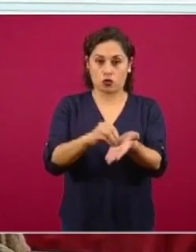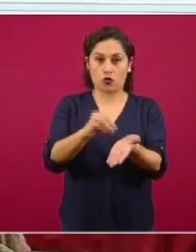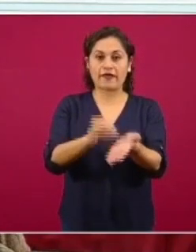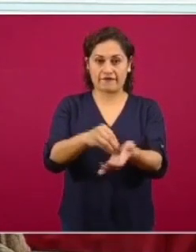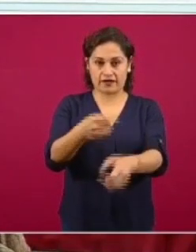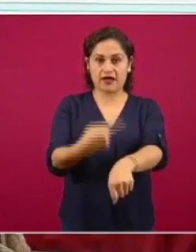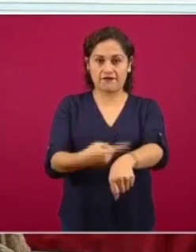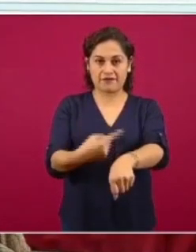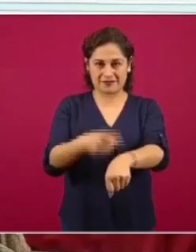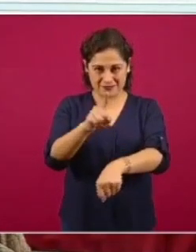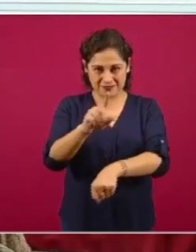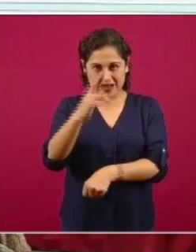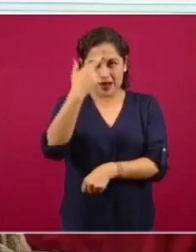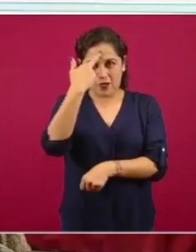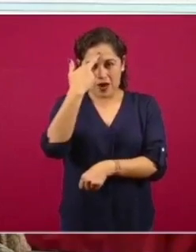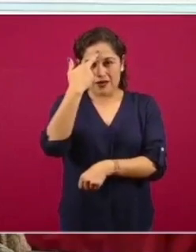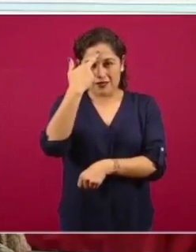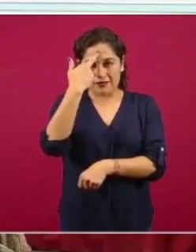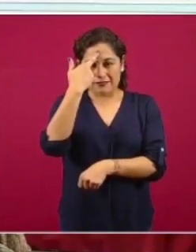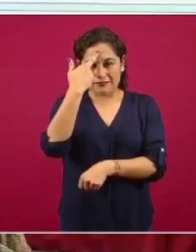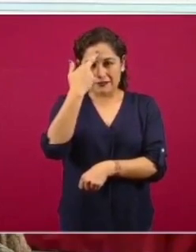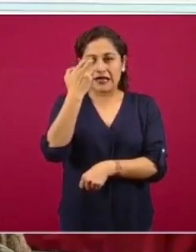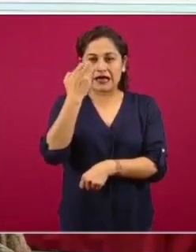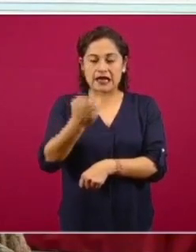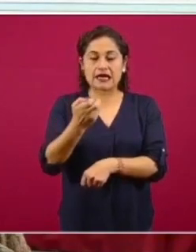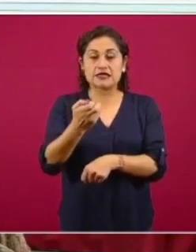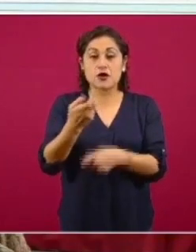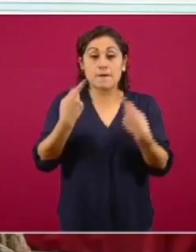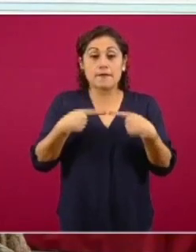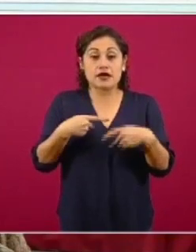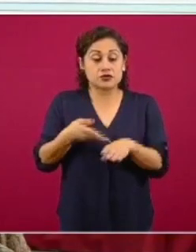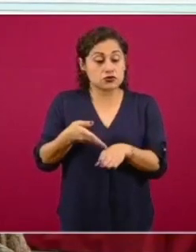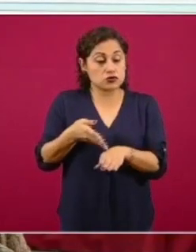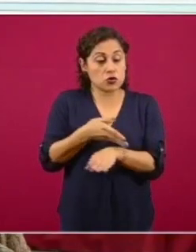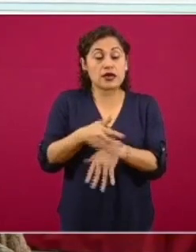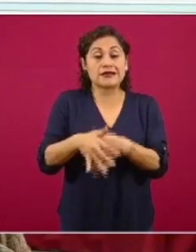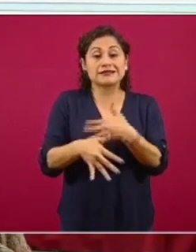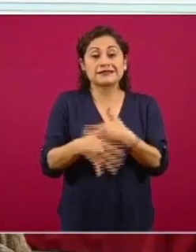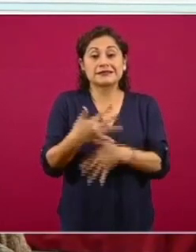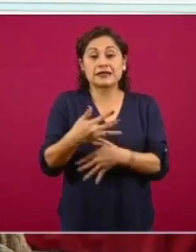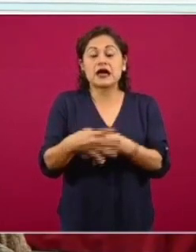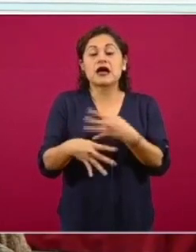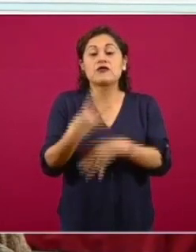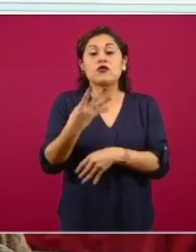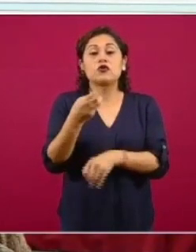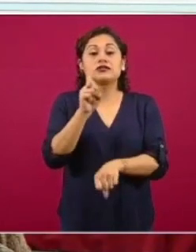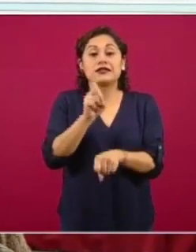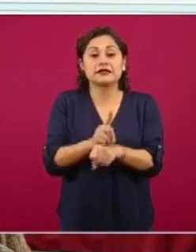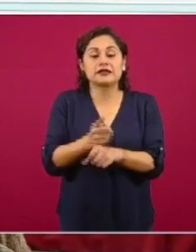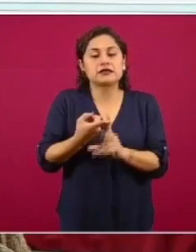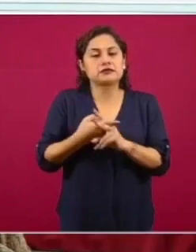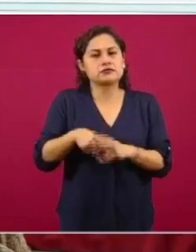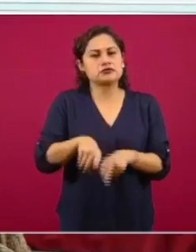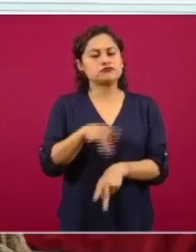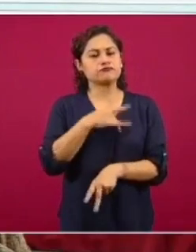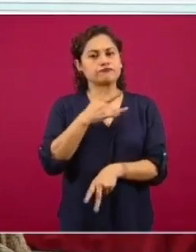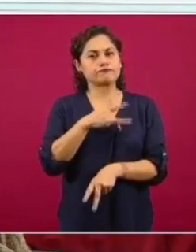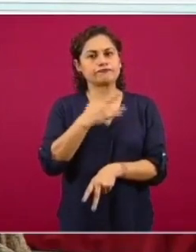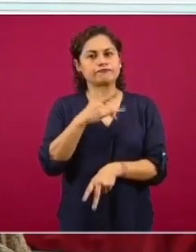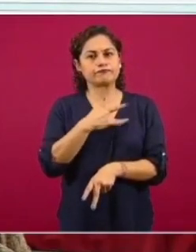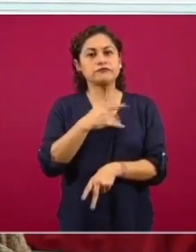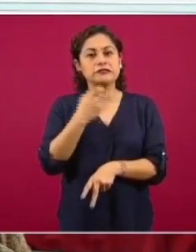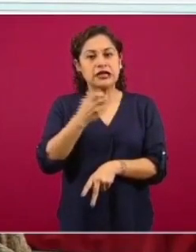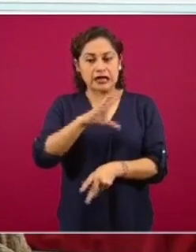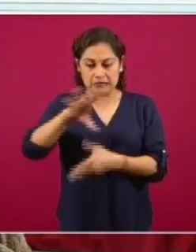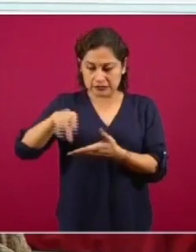Recuerden, los casos activos son aquellos casos que iniciaron síntomas en los últimos 14 días y que en principio es el número de casos